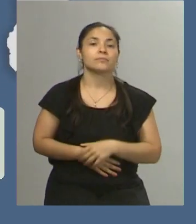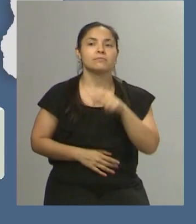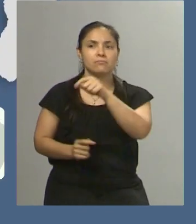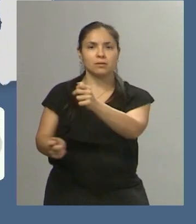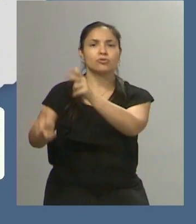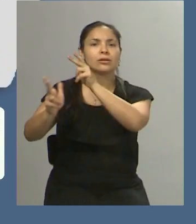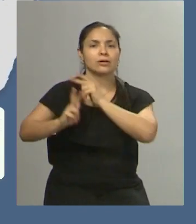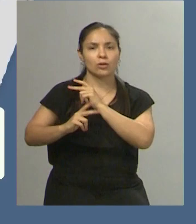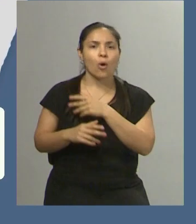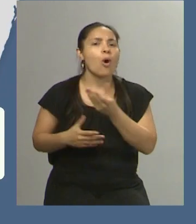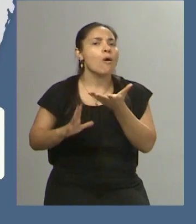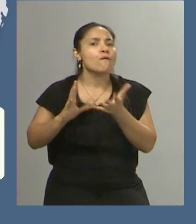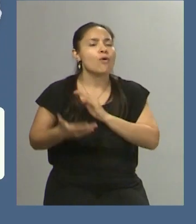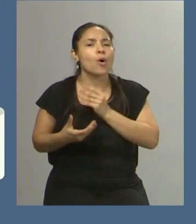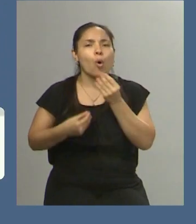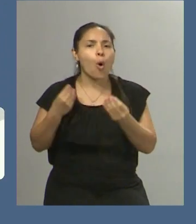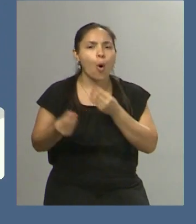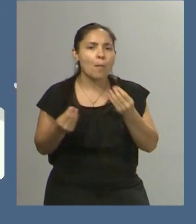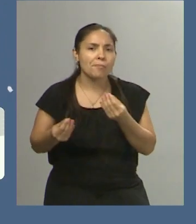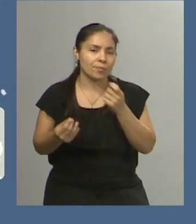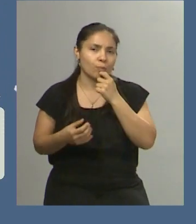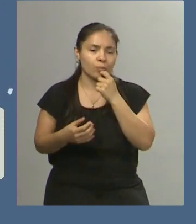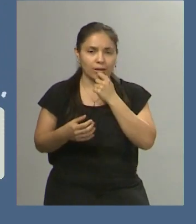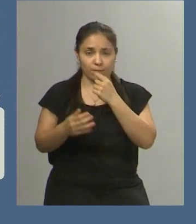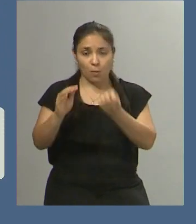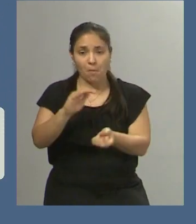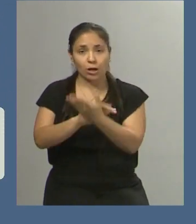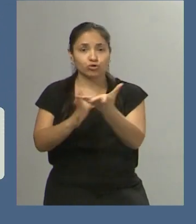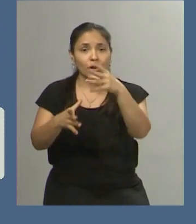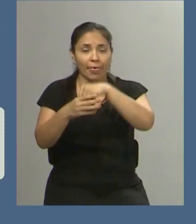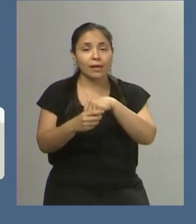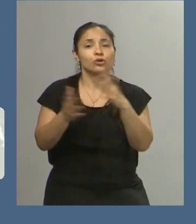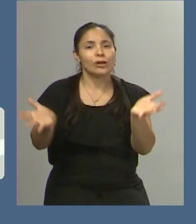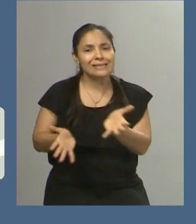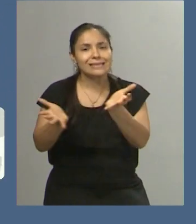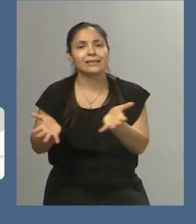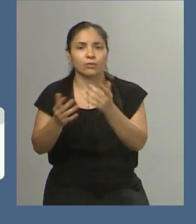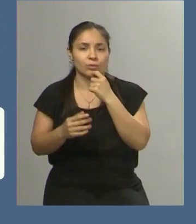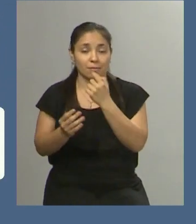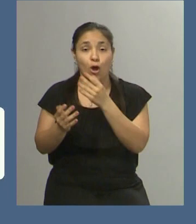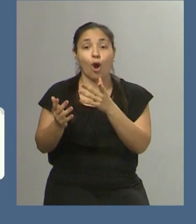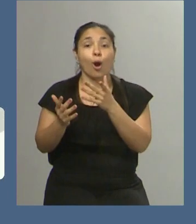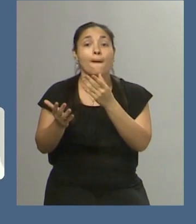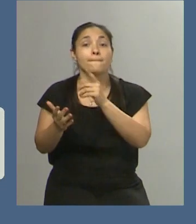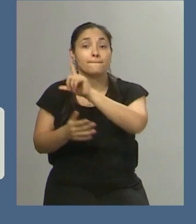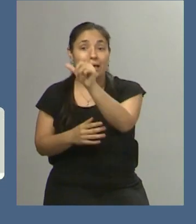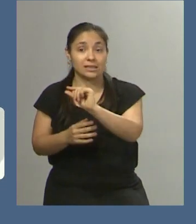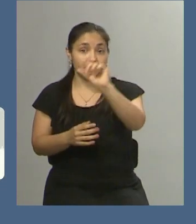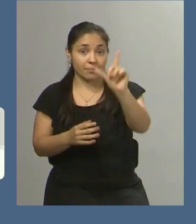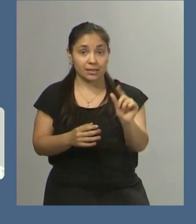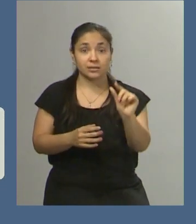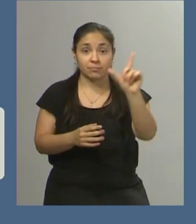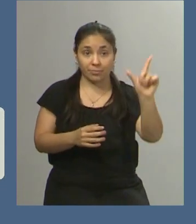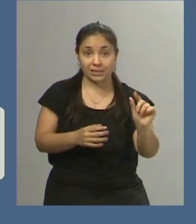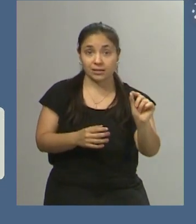usted, ¿de qué manera se pueden generar incentivos dentro del Mercosur de manera tal de que los miembros deseen canalizar todas